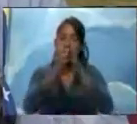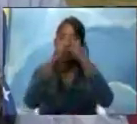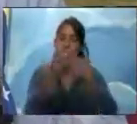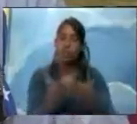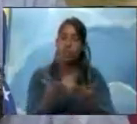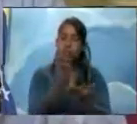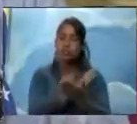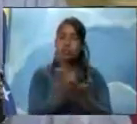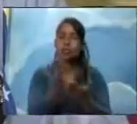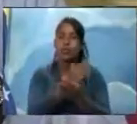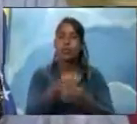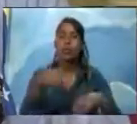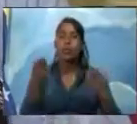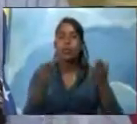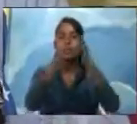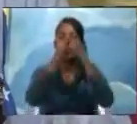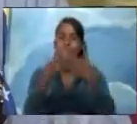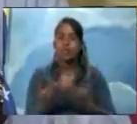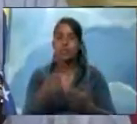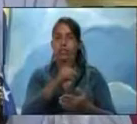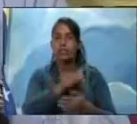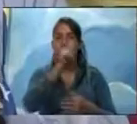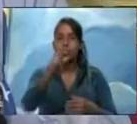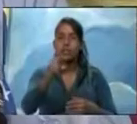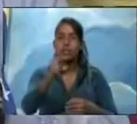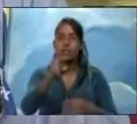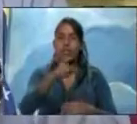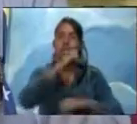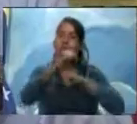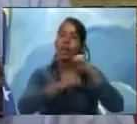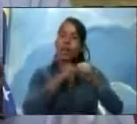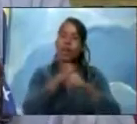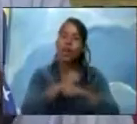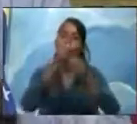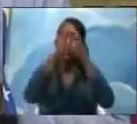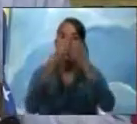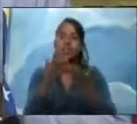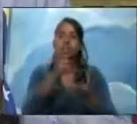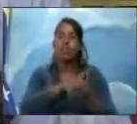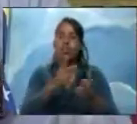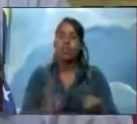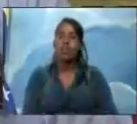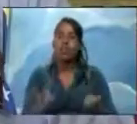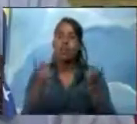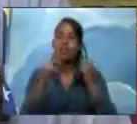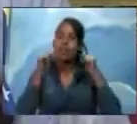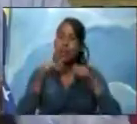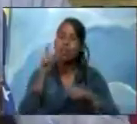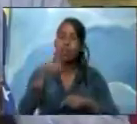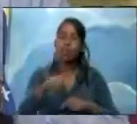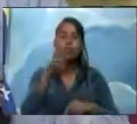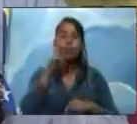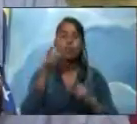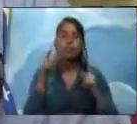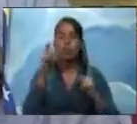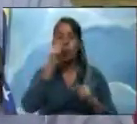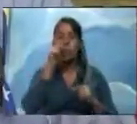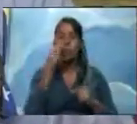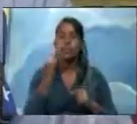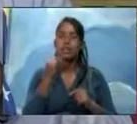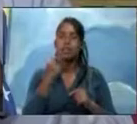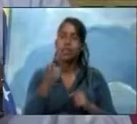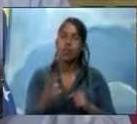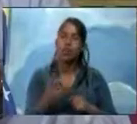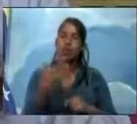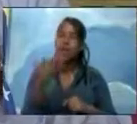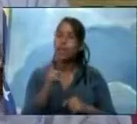fueron abiertos. ¿Cuáles libros? Los libros de la obra y el libro de la vida. Esto también lo vio Juan y dijo, y el que